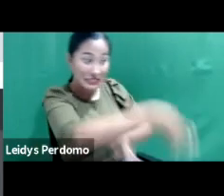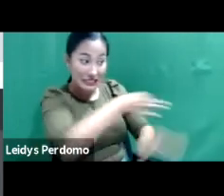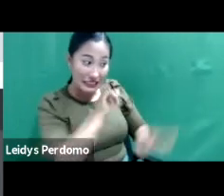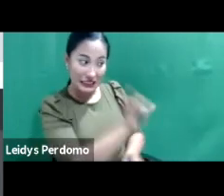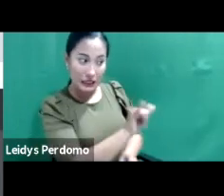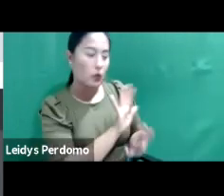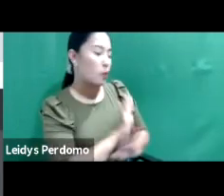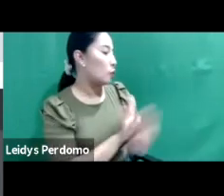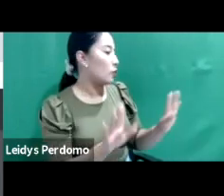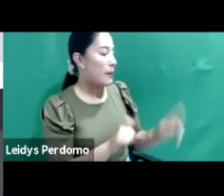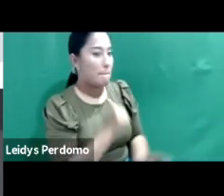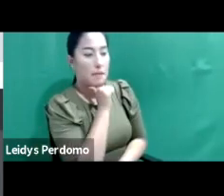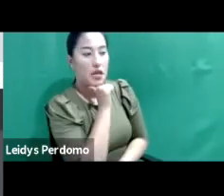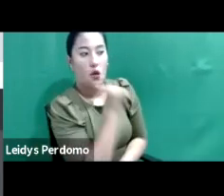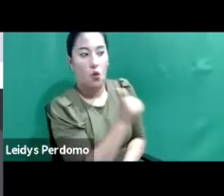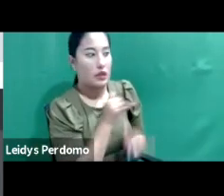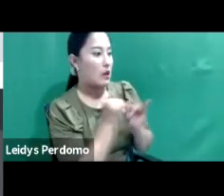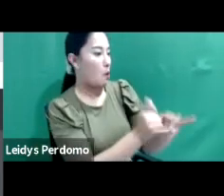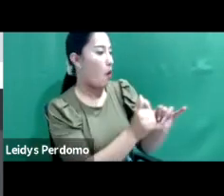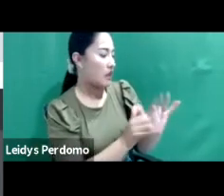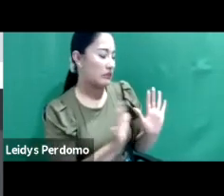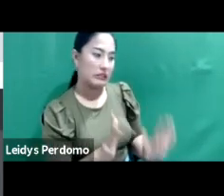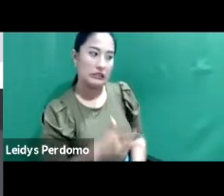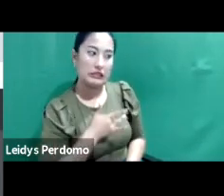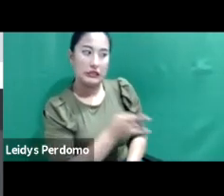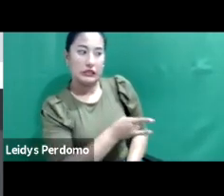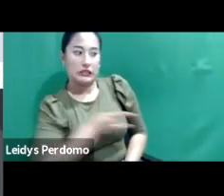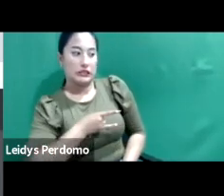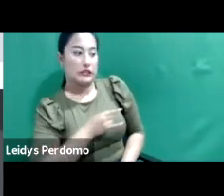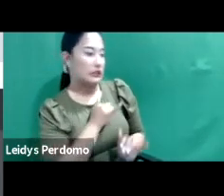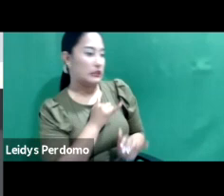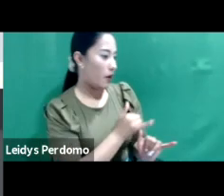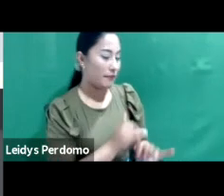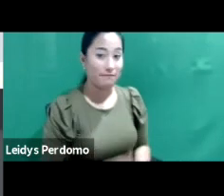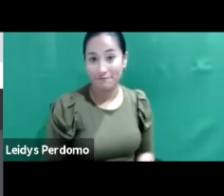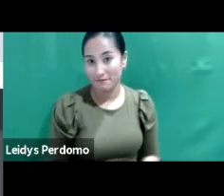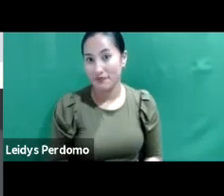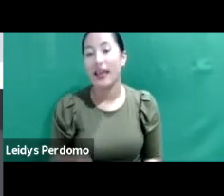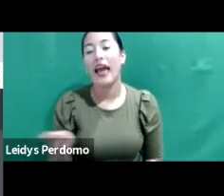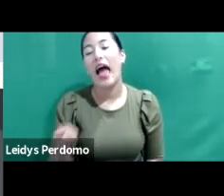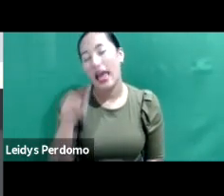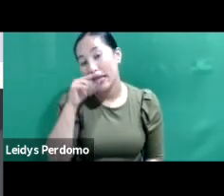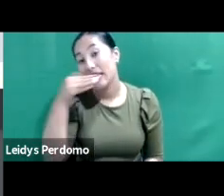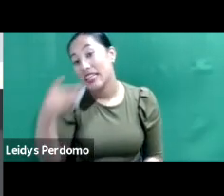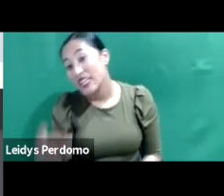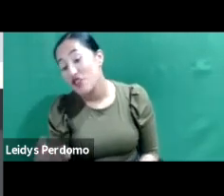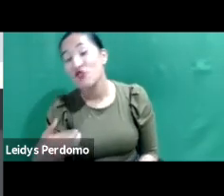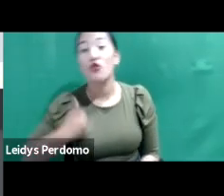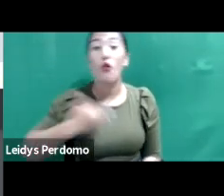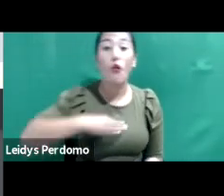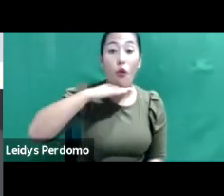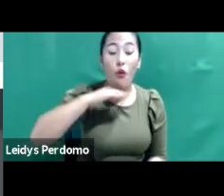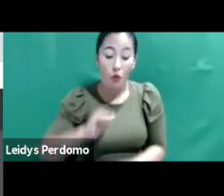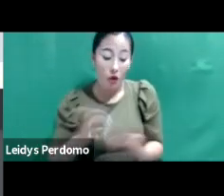o peor, ¿cierto? A veces para los niños y los adolescentes el tema de la identificación y la nominación de la emoción